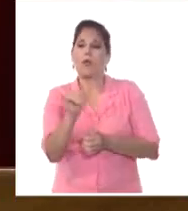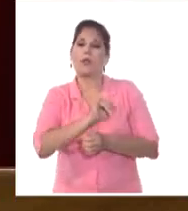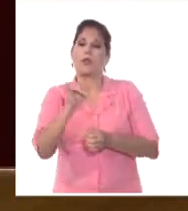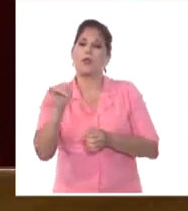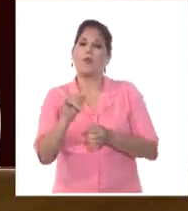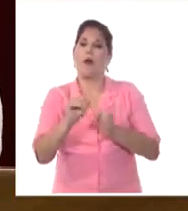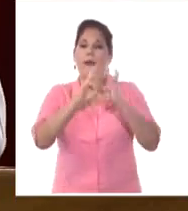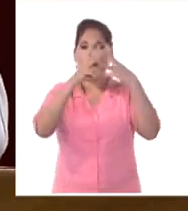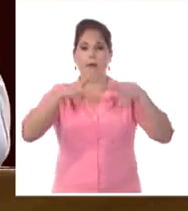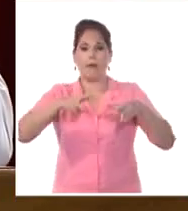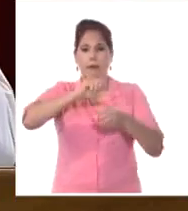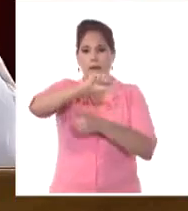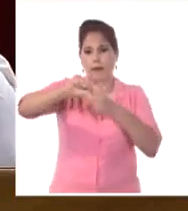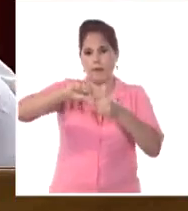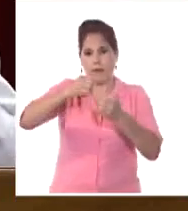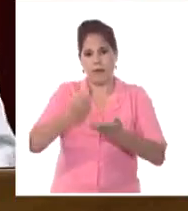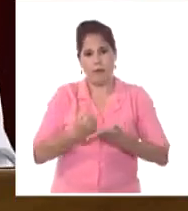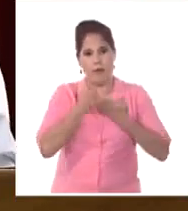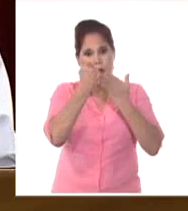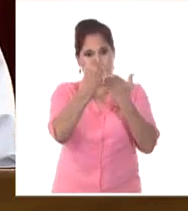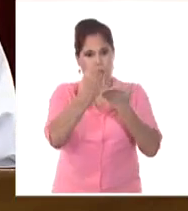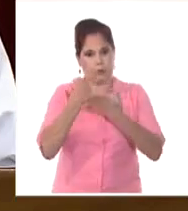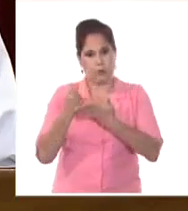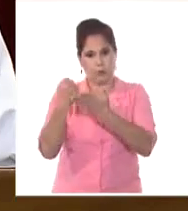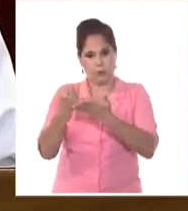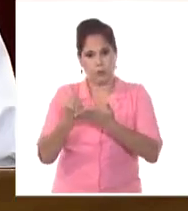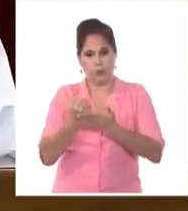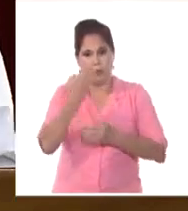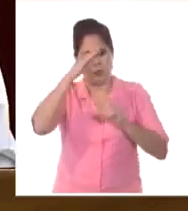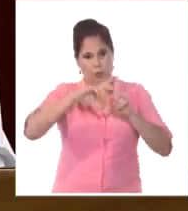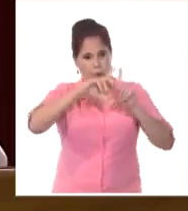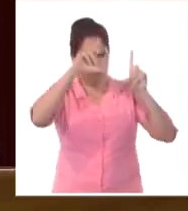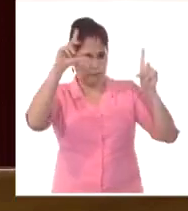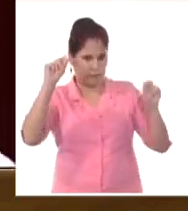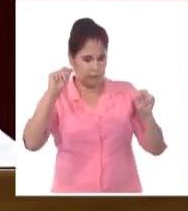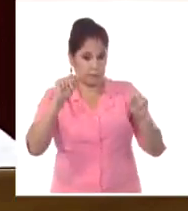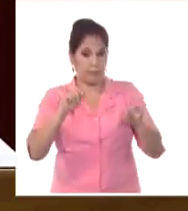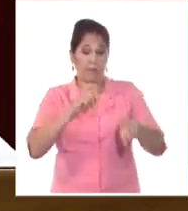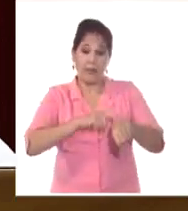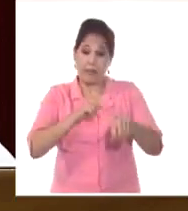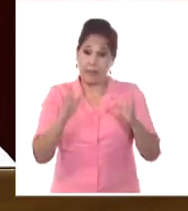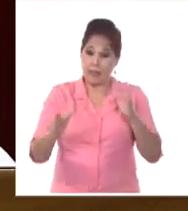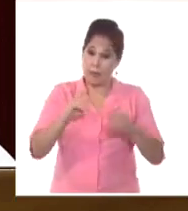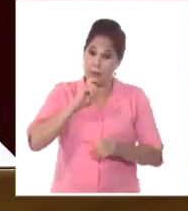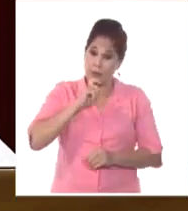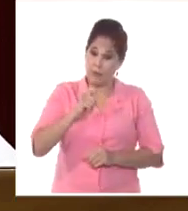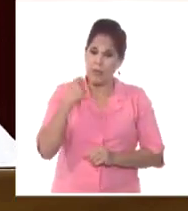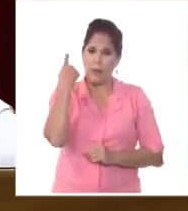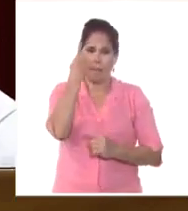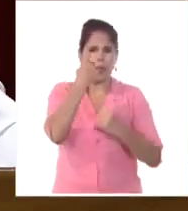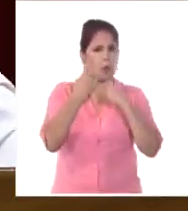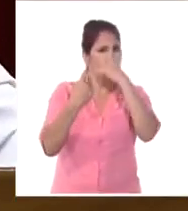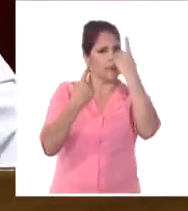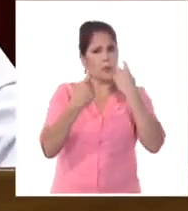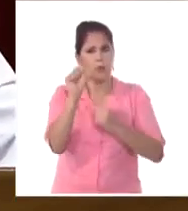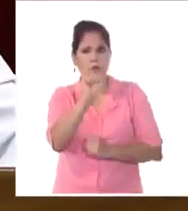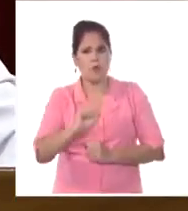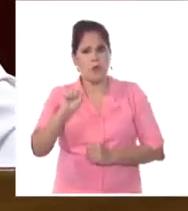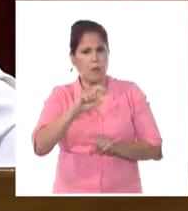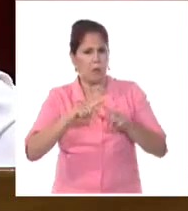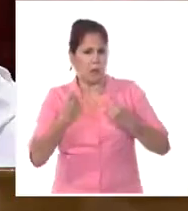Red Caribeña de Solidaridad con Cuba. En tiempos difíciles muchos preguntan, ¿por qué el socialismo en